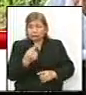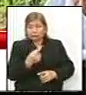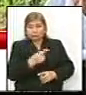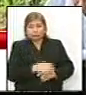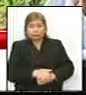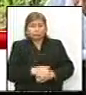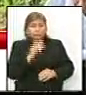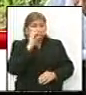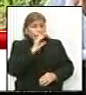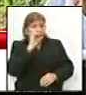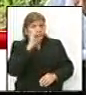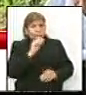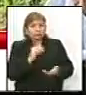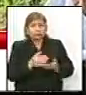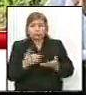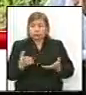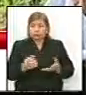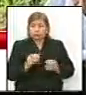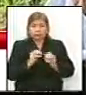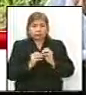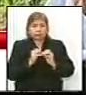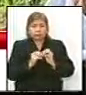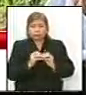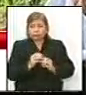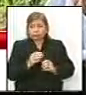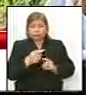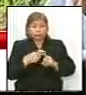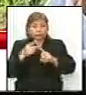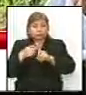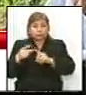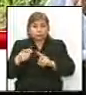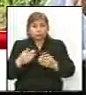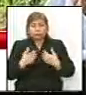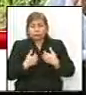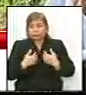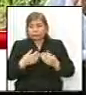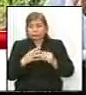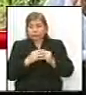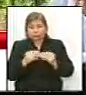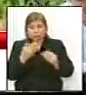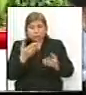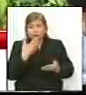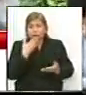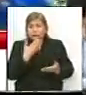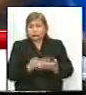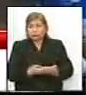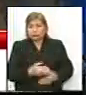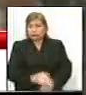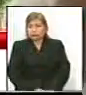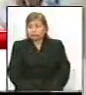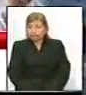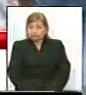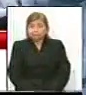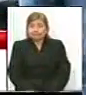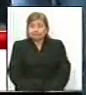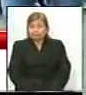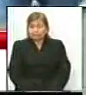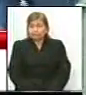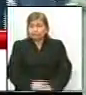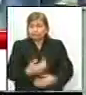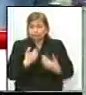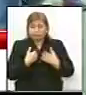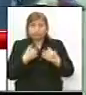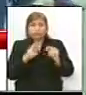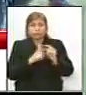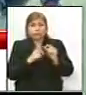poder y buscar la alternativa de solución a los distintos problemas que aquejan a nuestros productores del BRAE. Muchísimas gracias. Gracias, ingeniero Yuri. Tiene la palabra